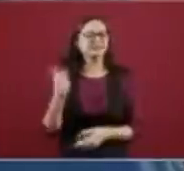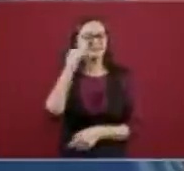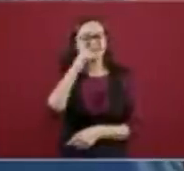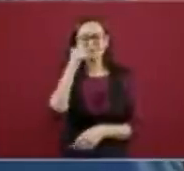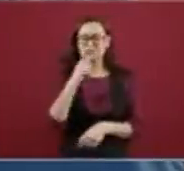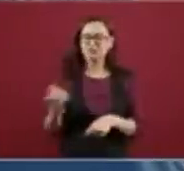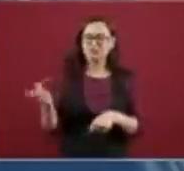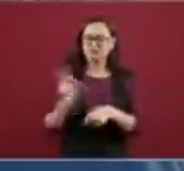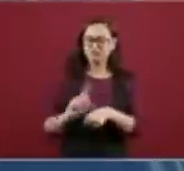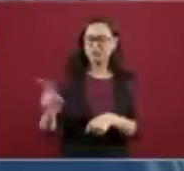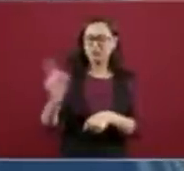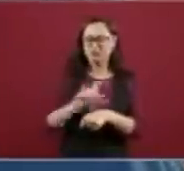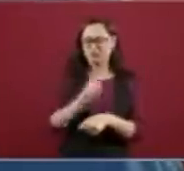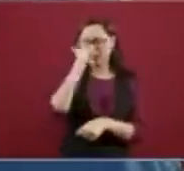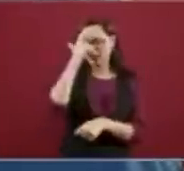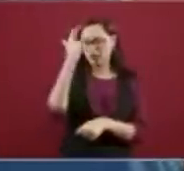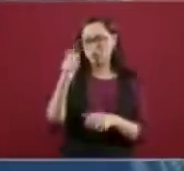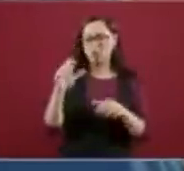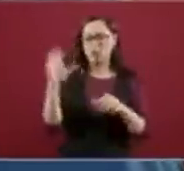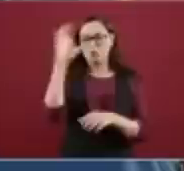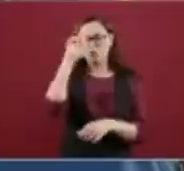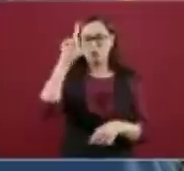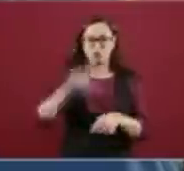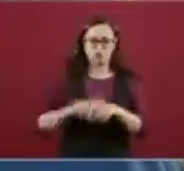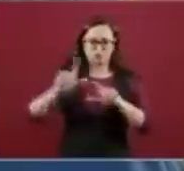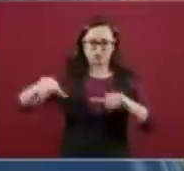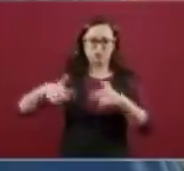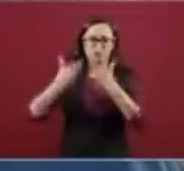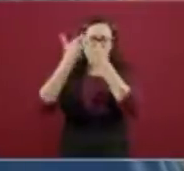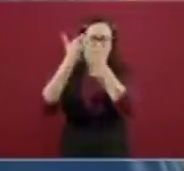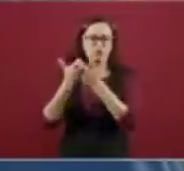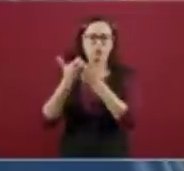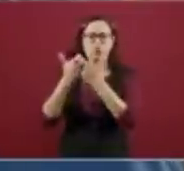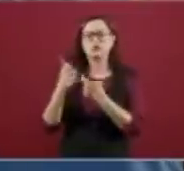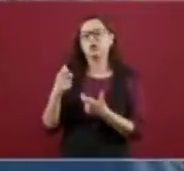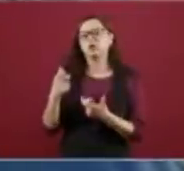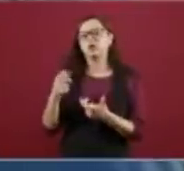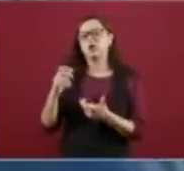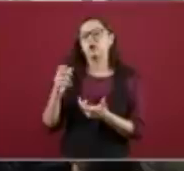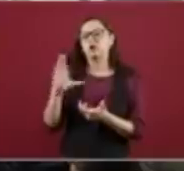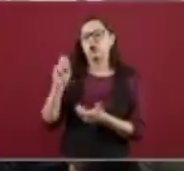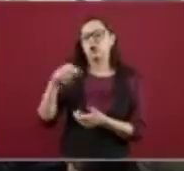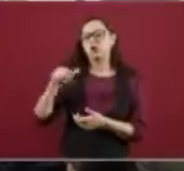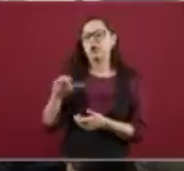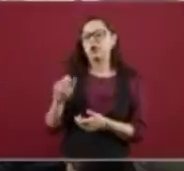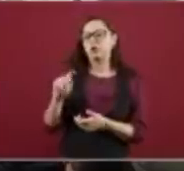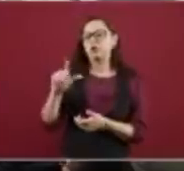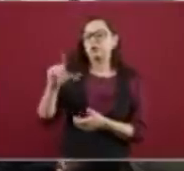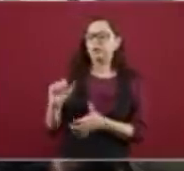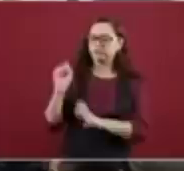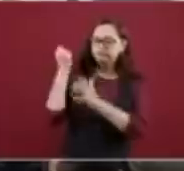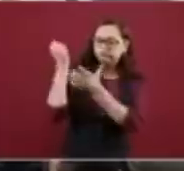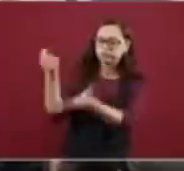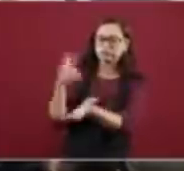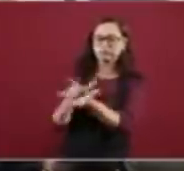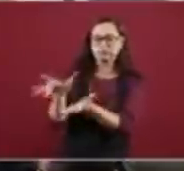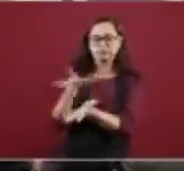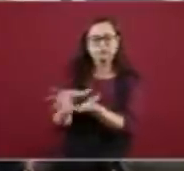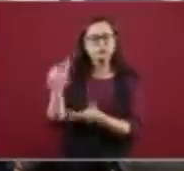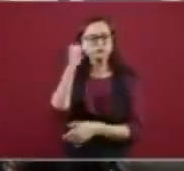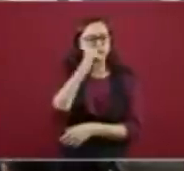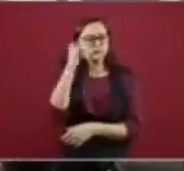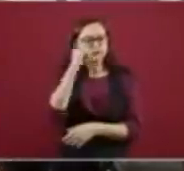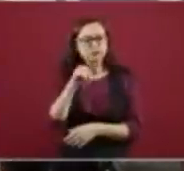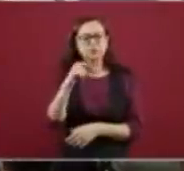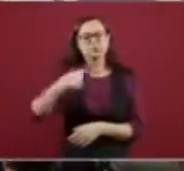días a través del Fondo Nacional para la Cultura y las Artes. Y este espacio nos da la posibilidad